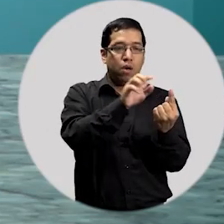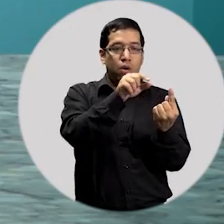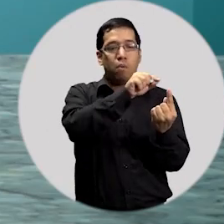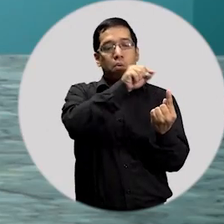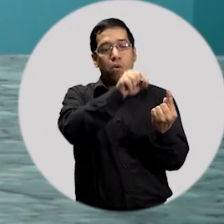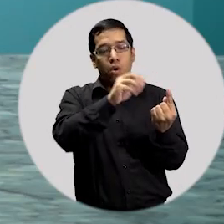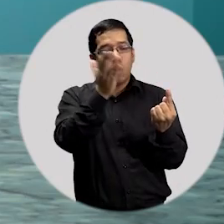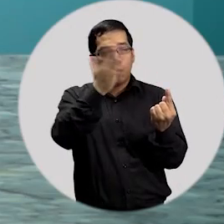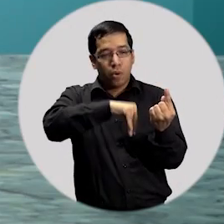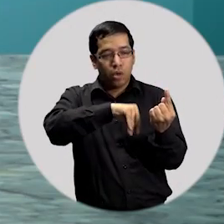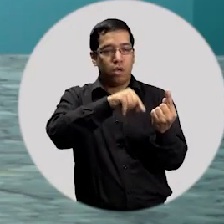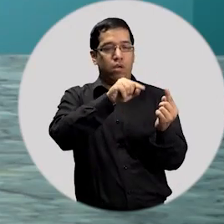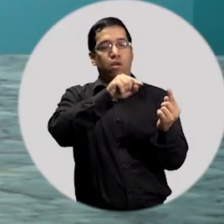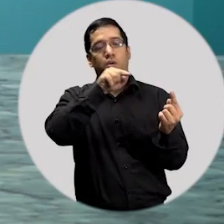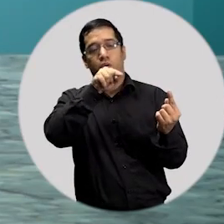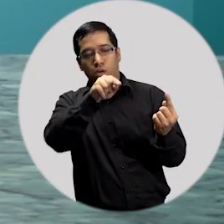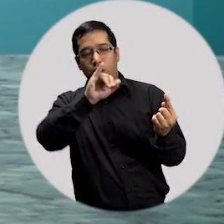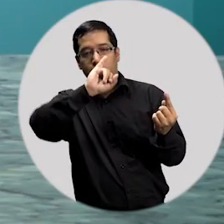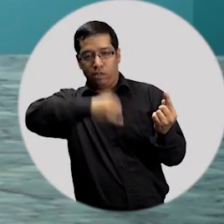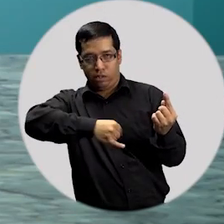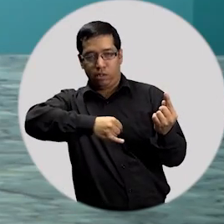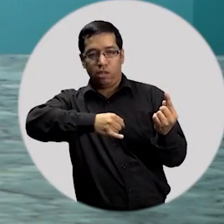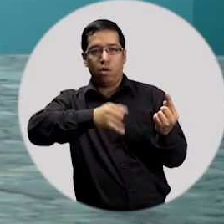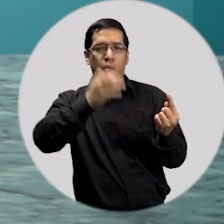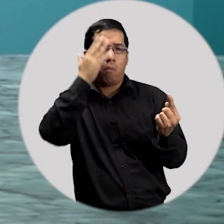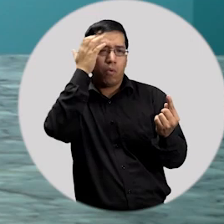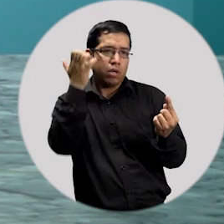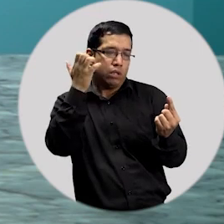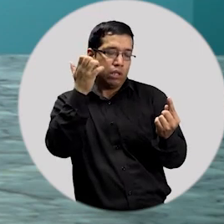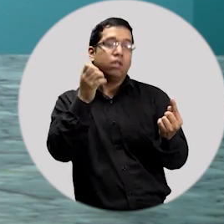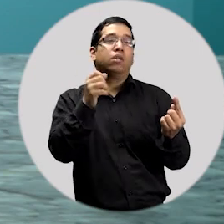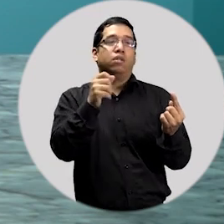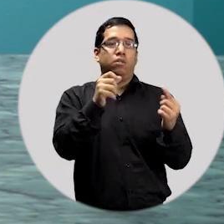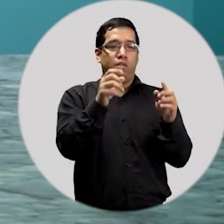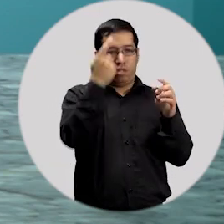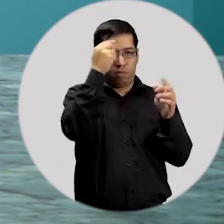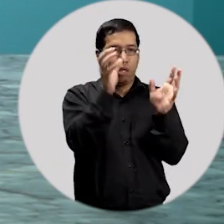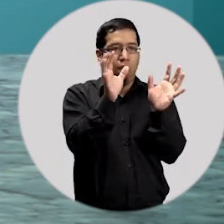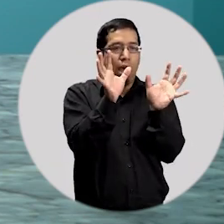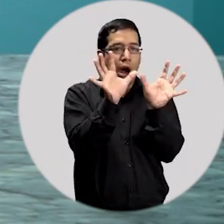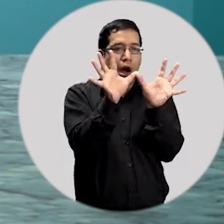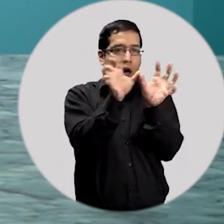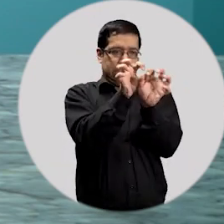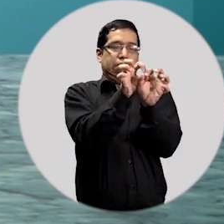También hago deliveries, también hay como para pick up o retiro.